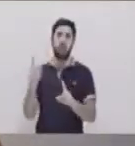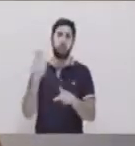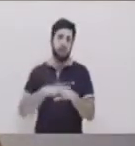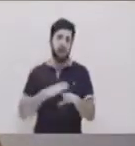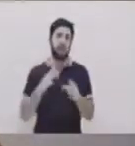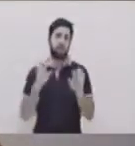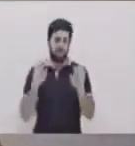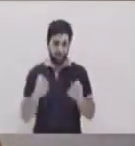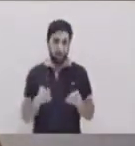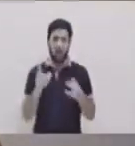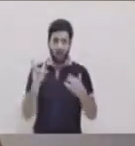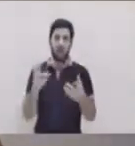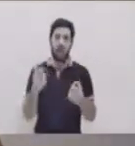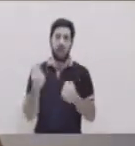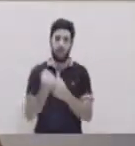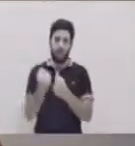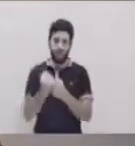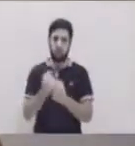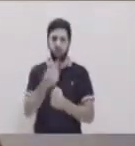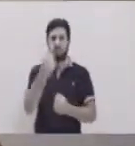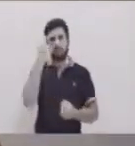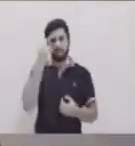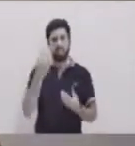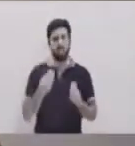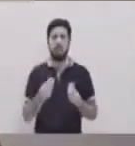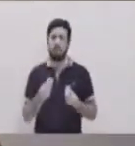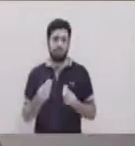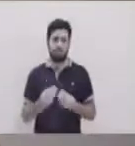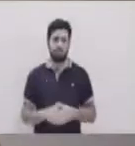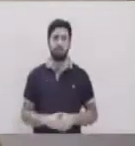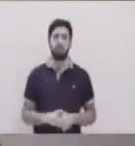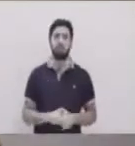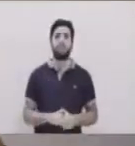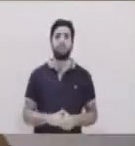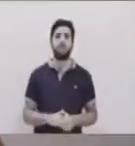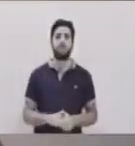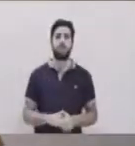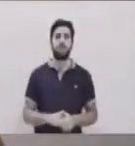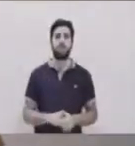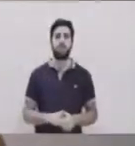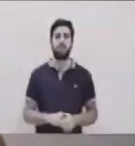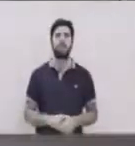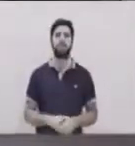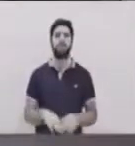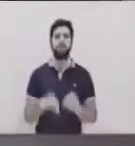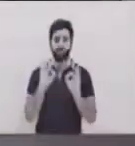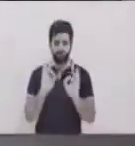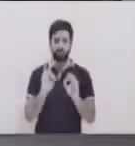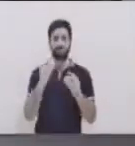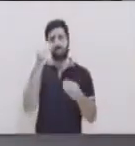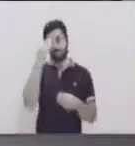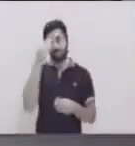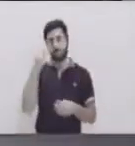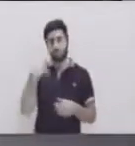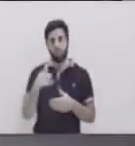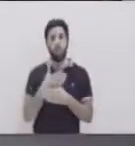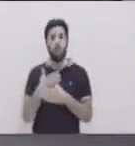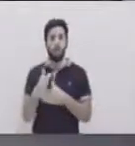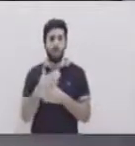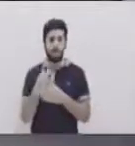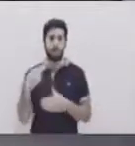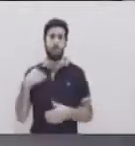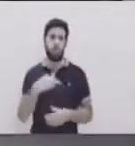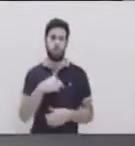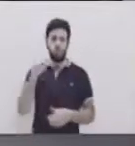date el miedo, no quedarte callado. Esos son como que más principales. Gracias por haber compartido esto